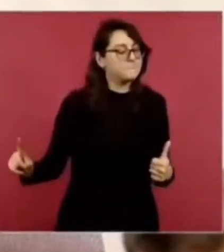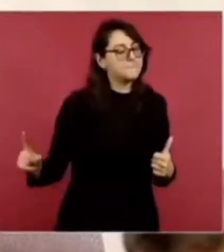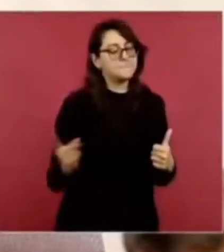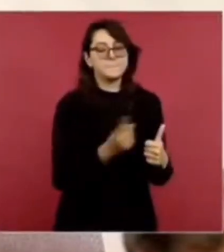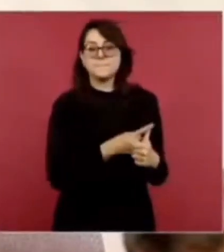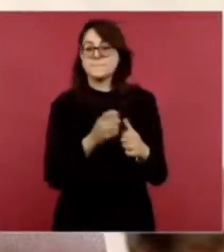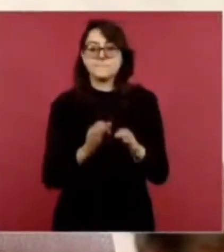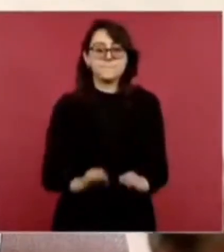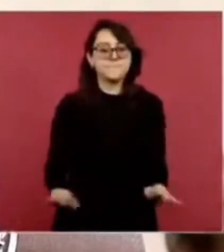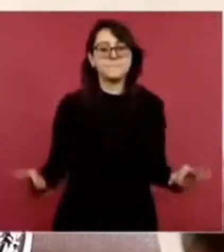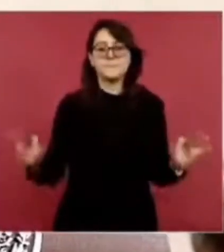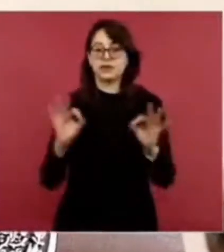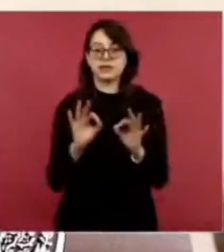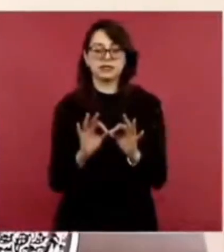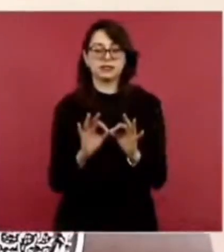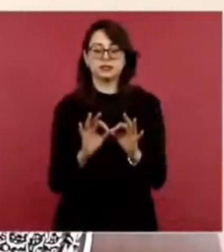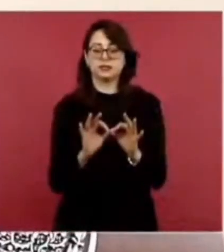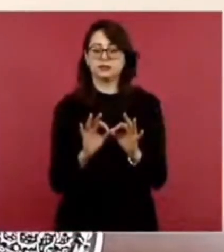Desde luego,